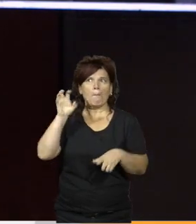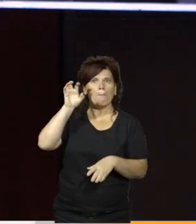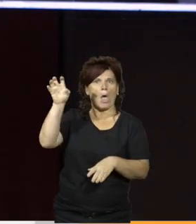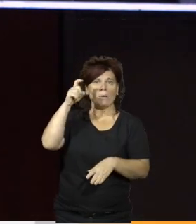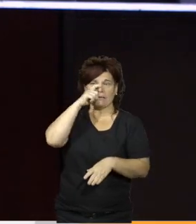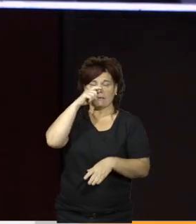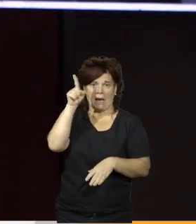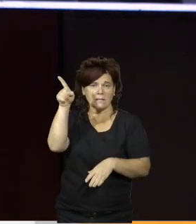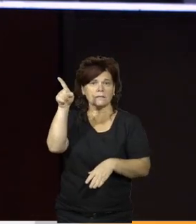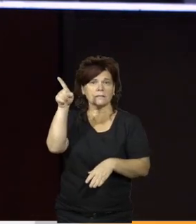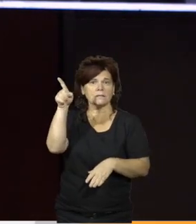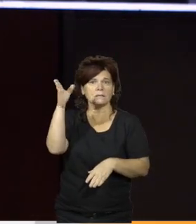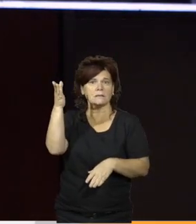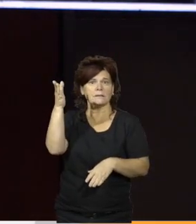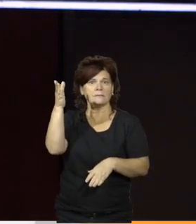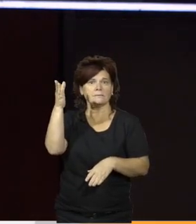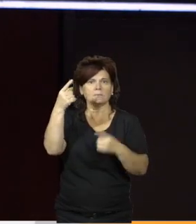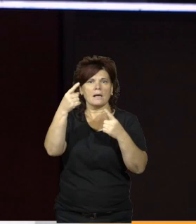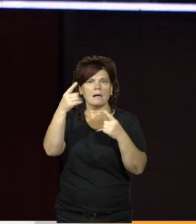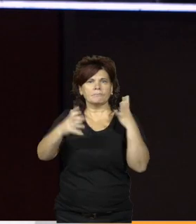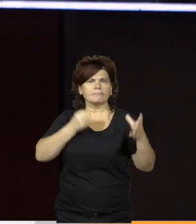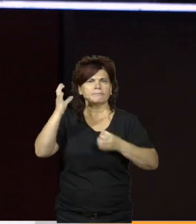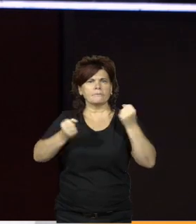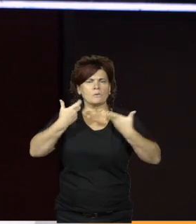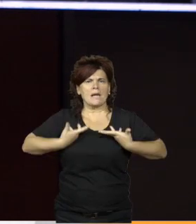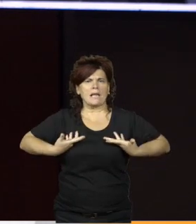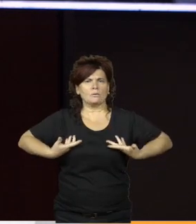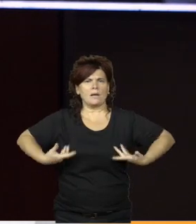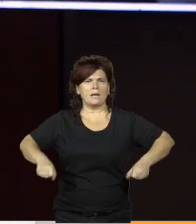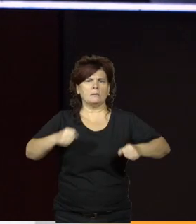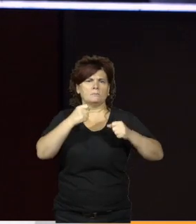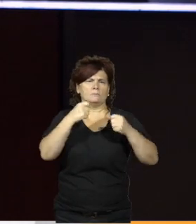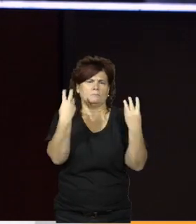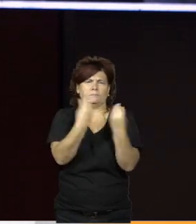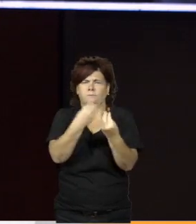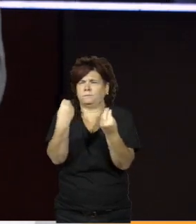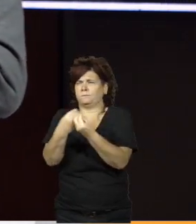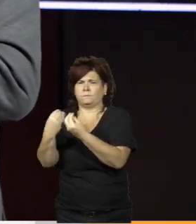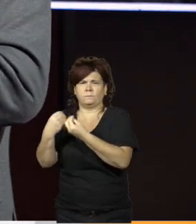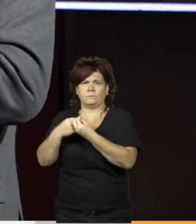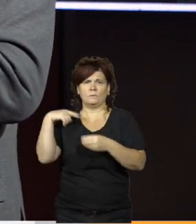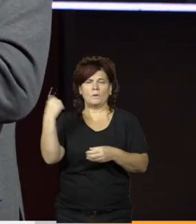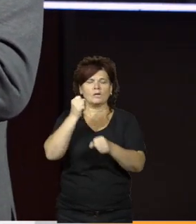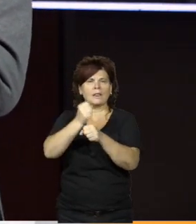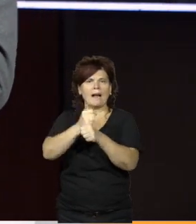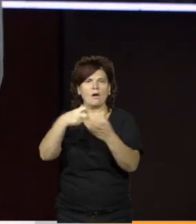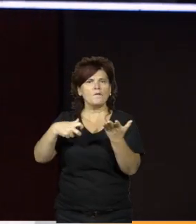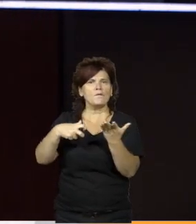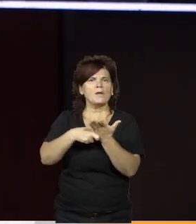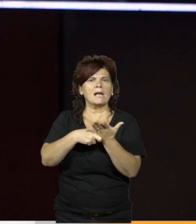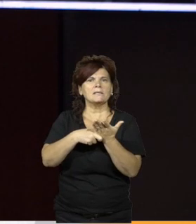provincia de recursos naturales numerosos. Nuestra tarea de fiscalización no es